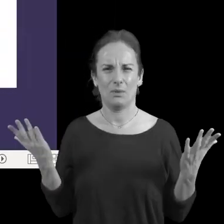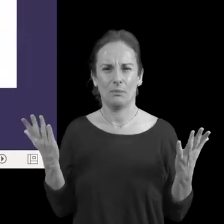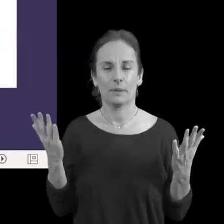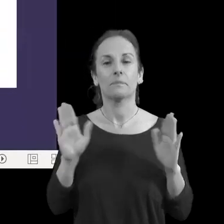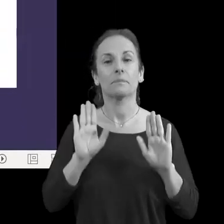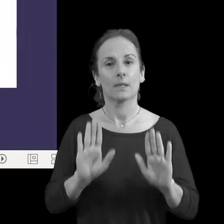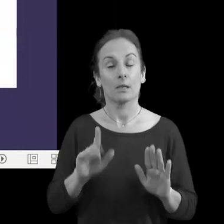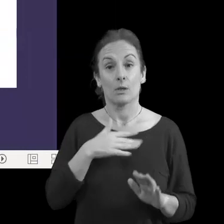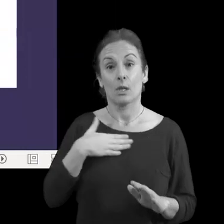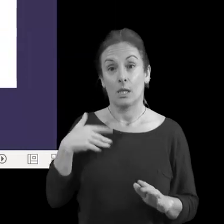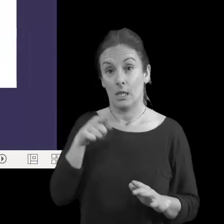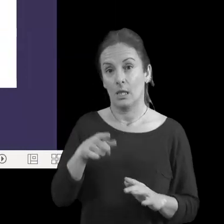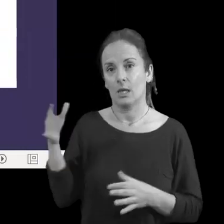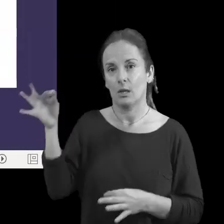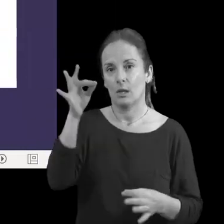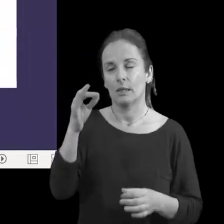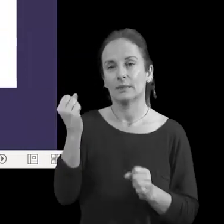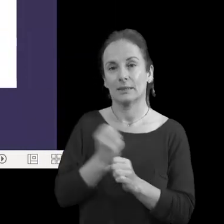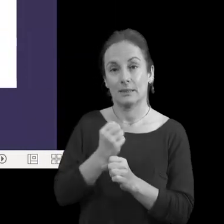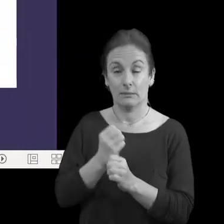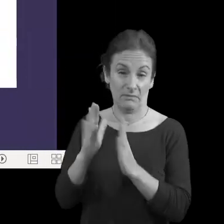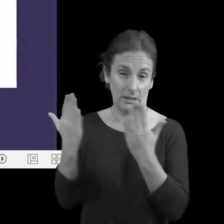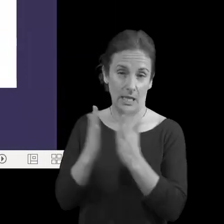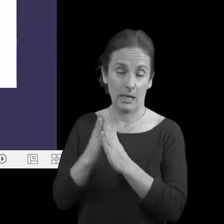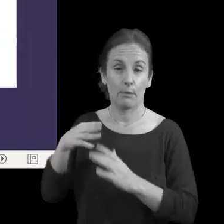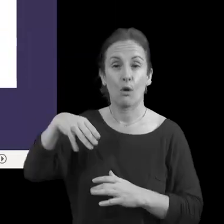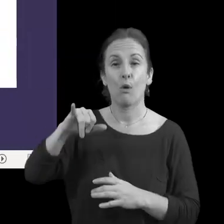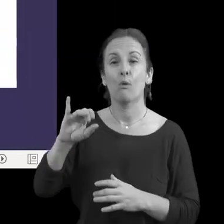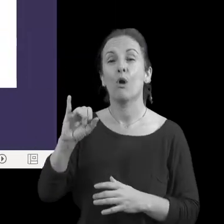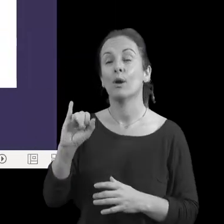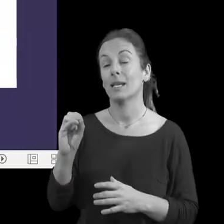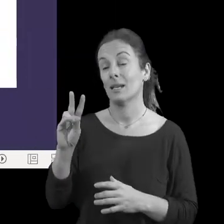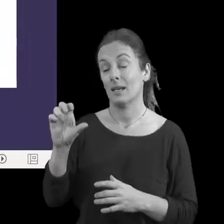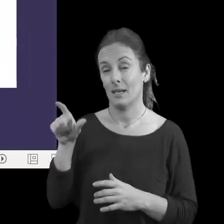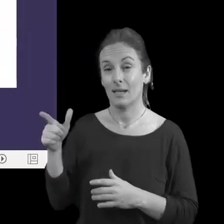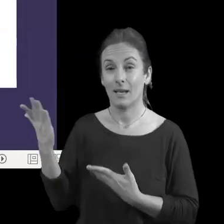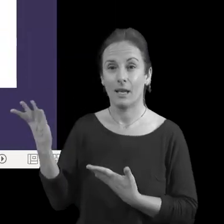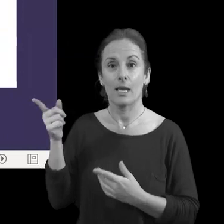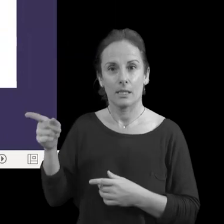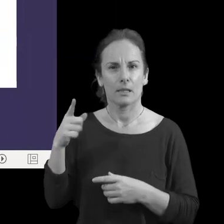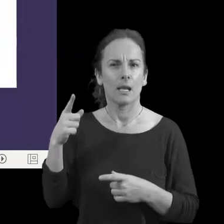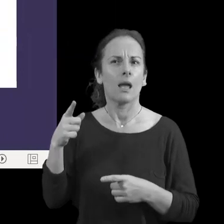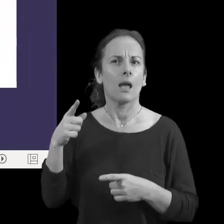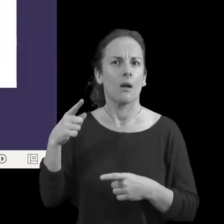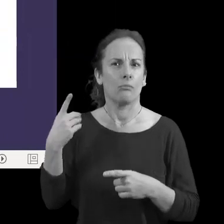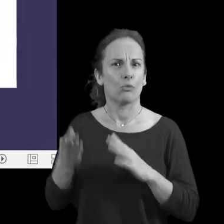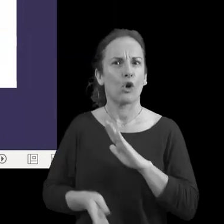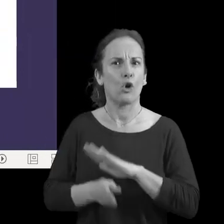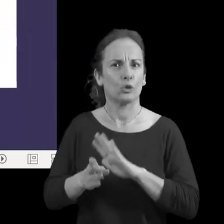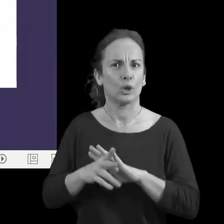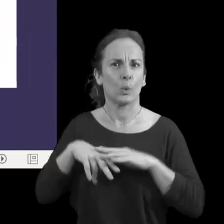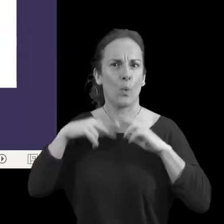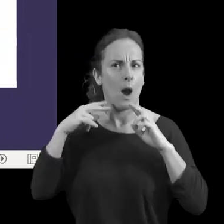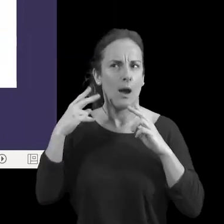cómo no, el trabajo de Monique Wittig, ¿no? Porque creo que sigue siendo de actualidad, creo que nos da muchas claves